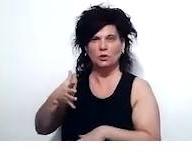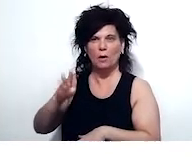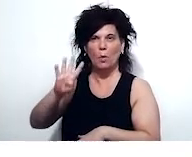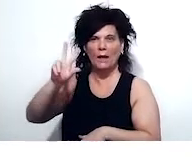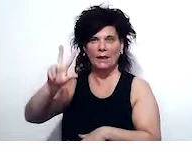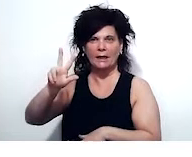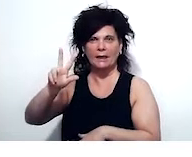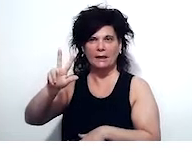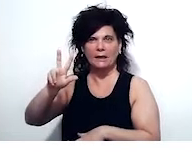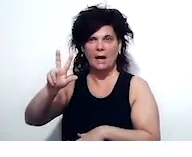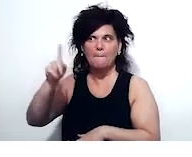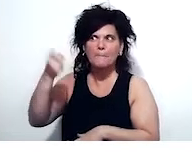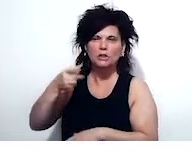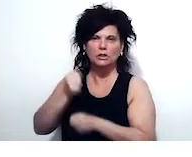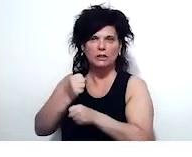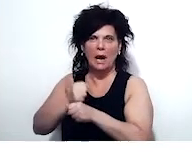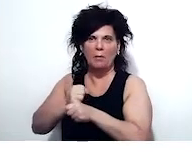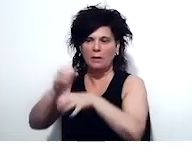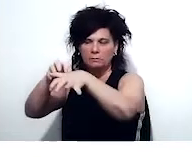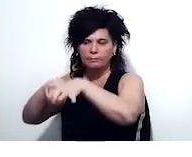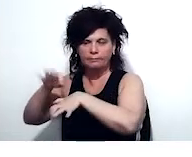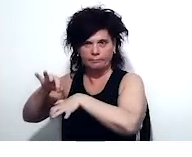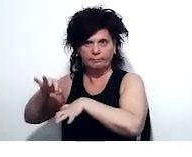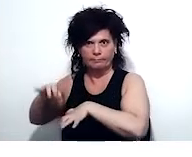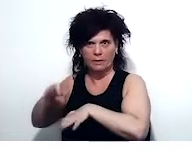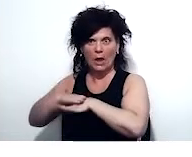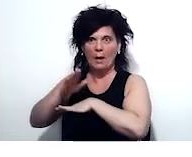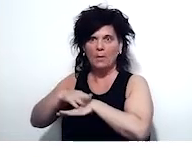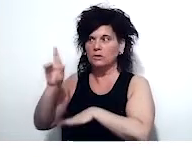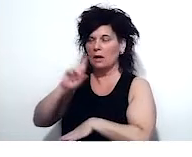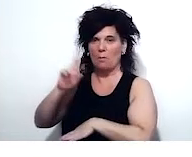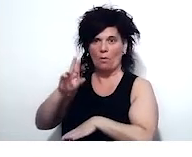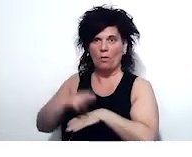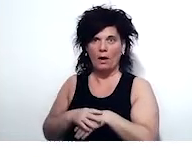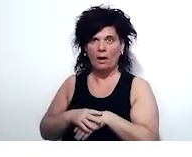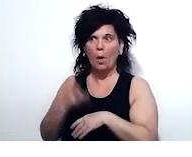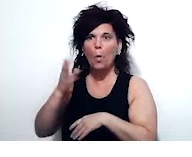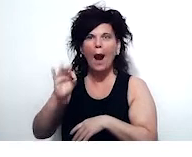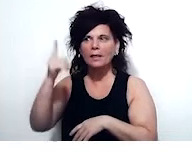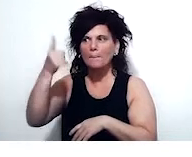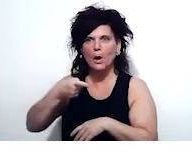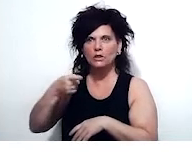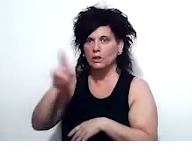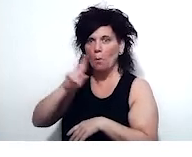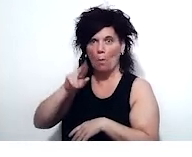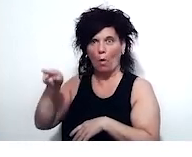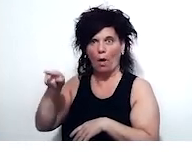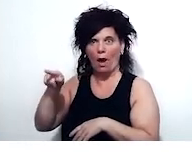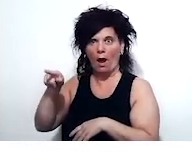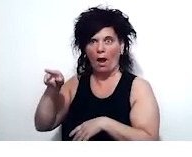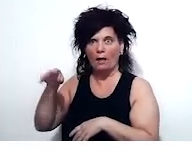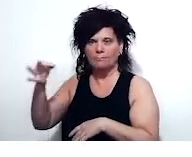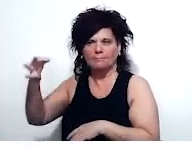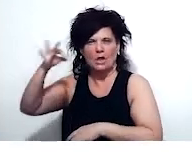el 43% del trabajo agrícola, pero casi la mitad, 40% de estas mujeres no cuenta con